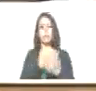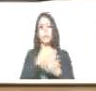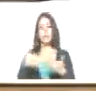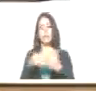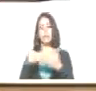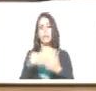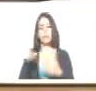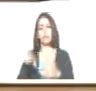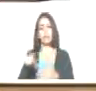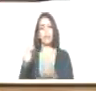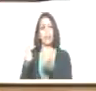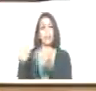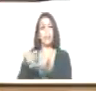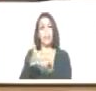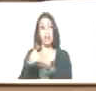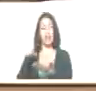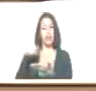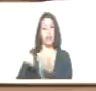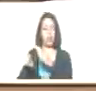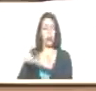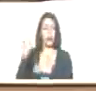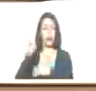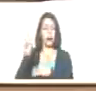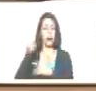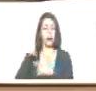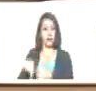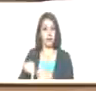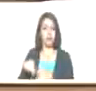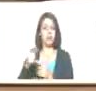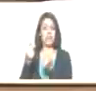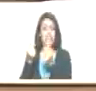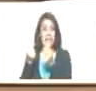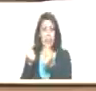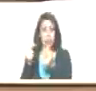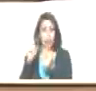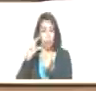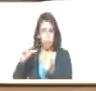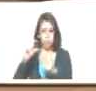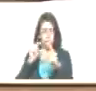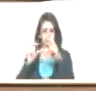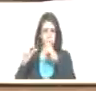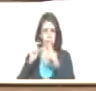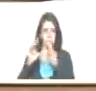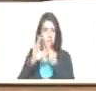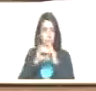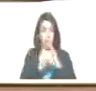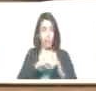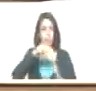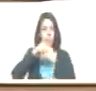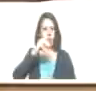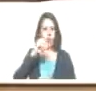recursos que tiene la República en efectivo y se robaron la empresa Monómero que